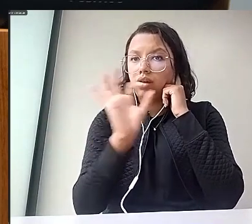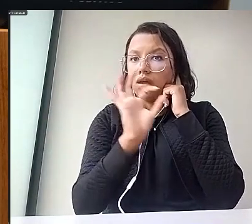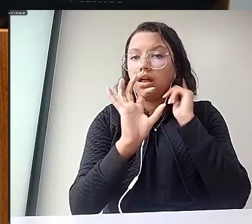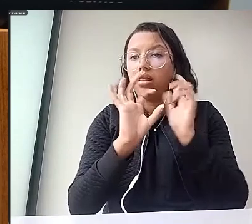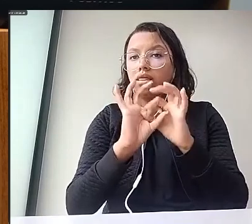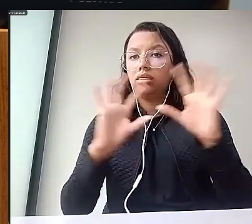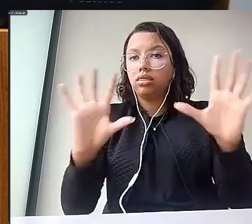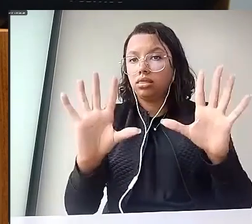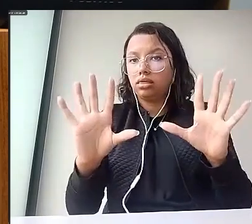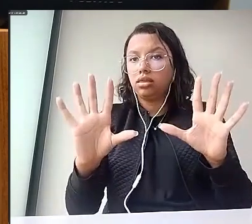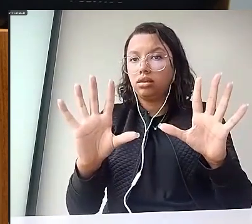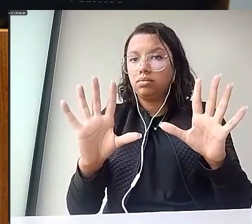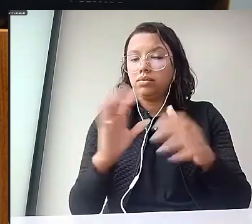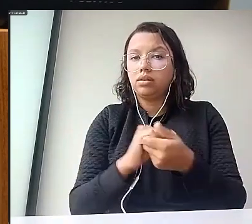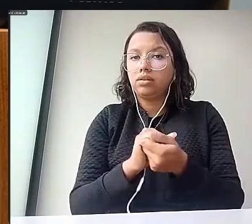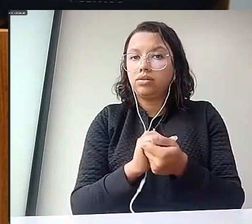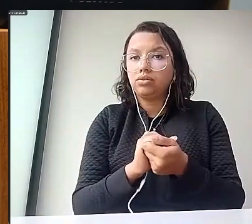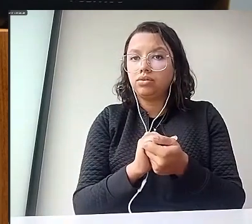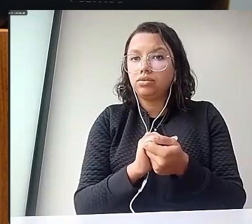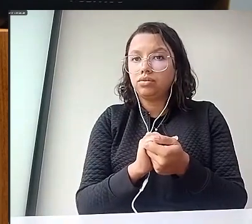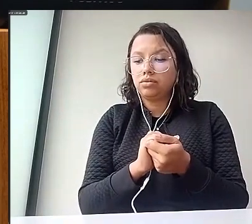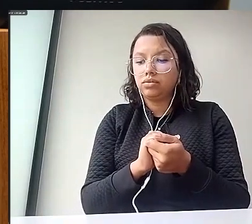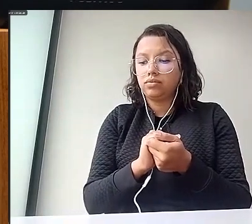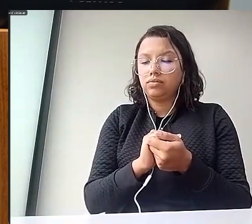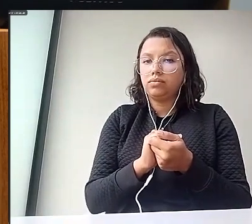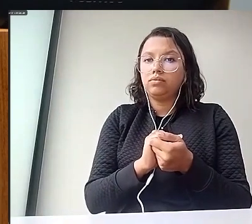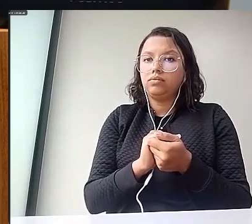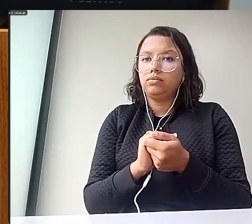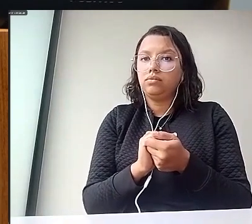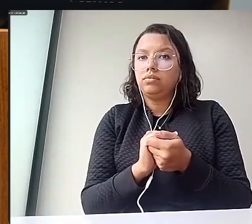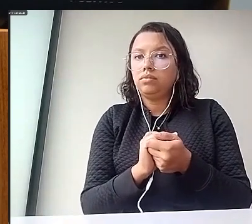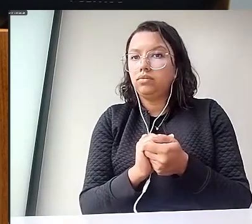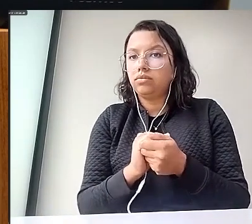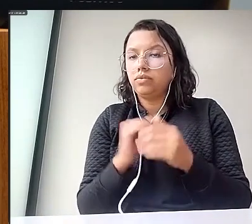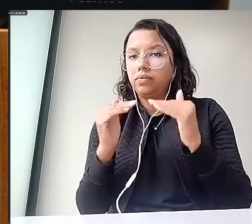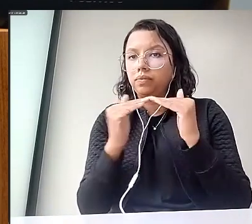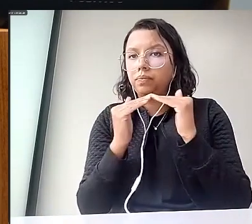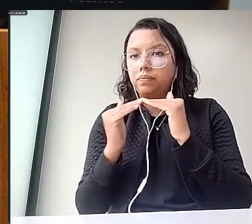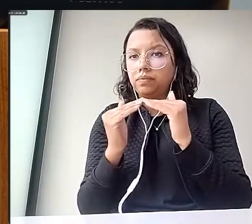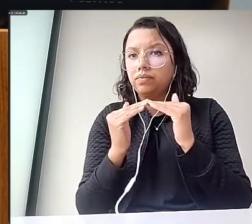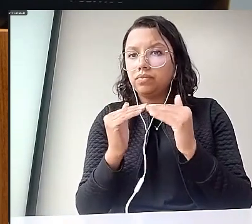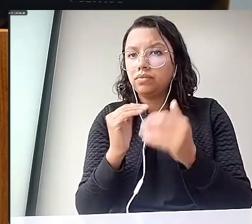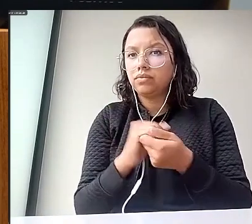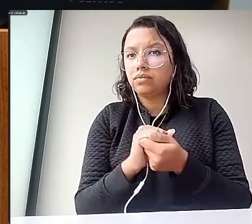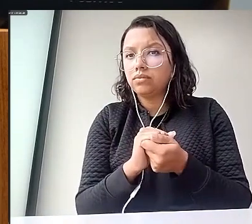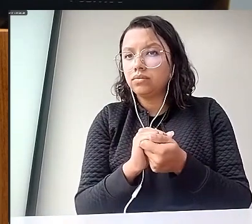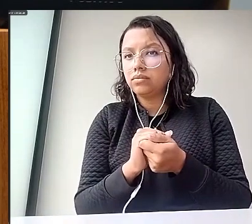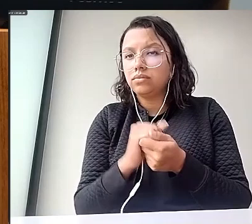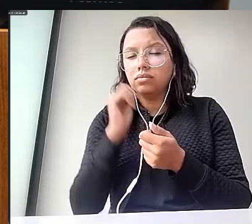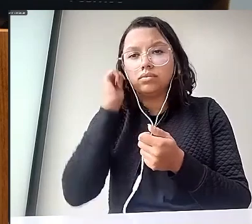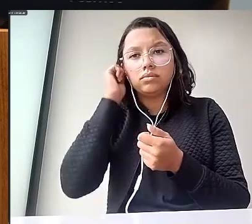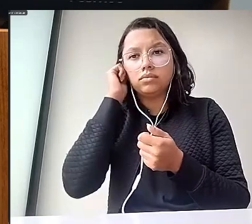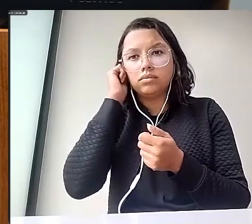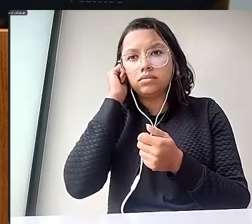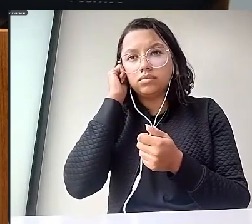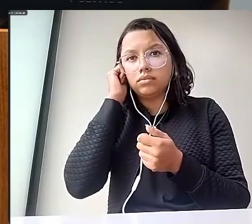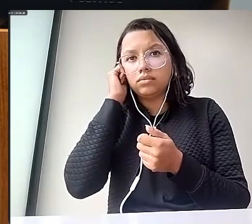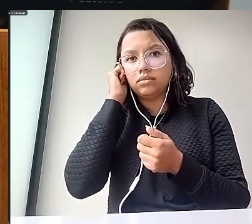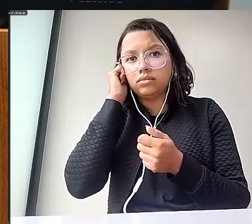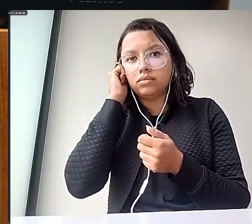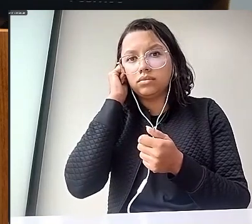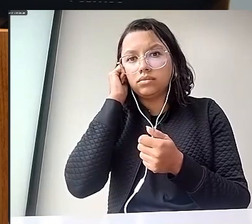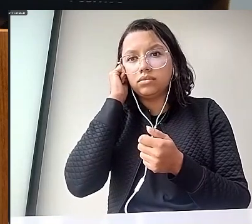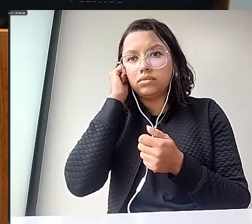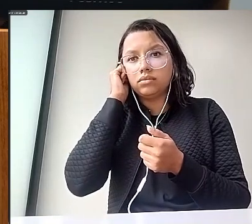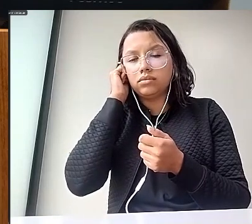colectividades territoriales está garantizada según los términos de la ley. De modo que eso es una apertura para una intervención del